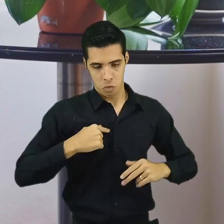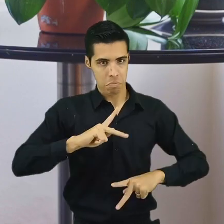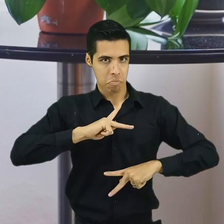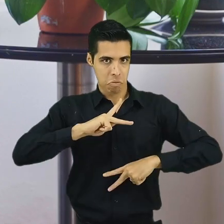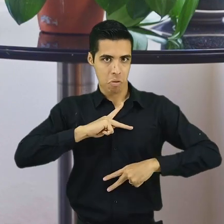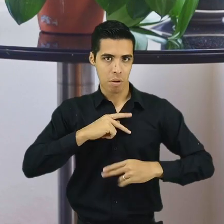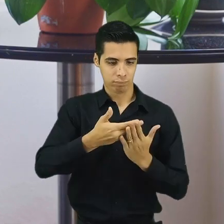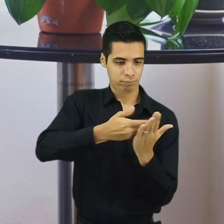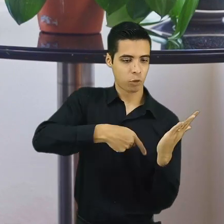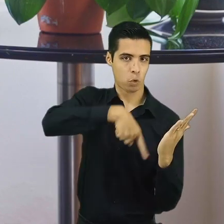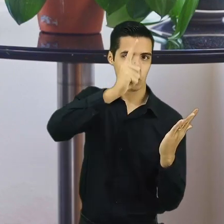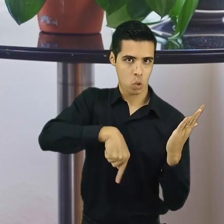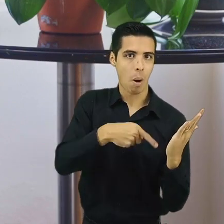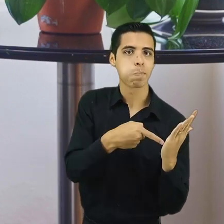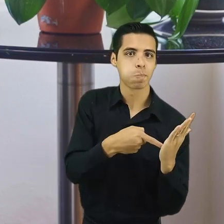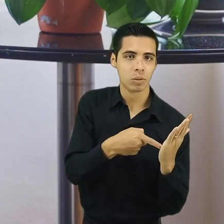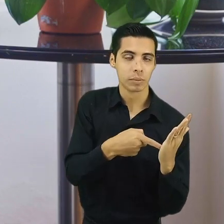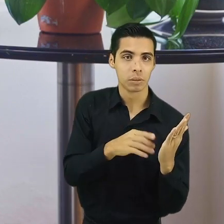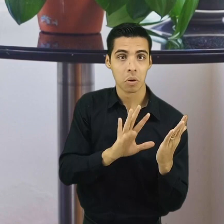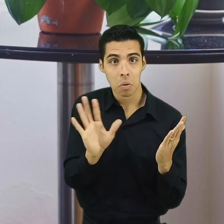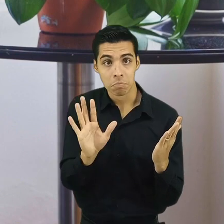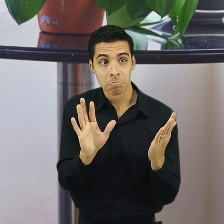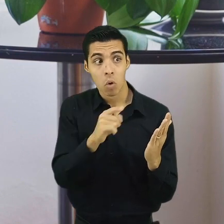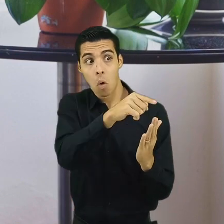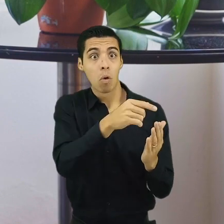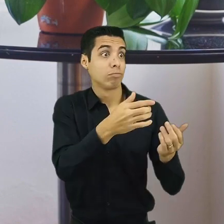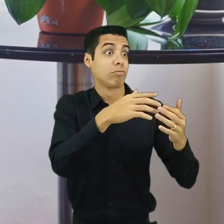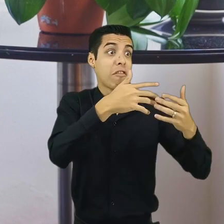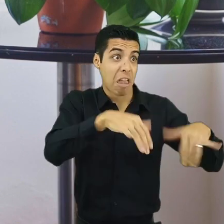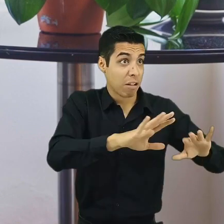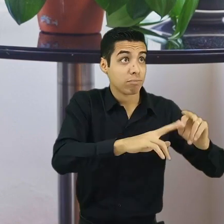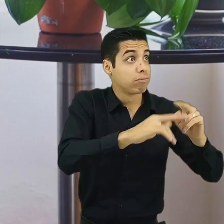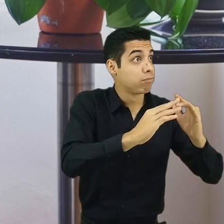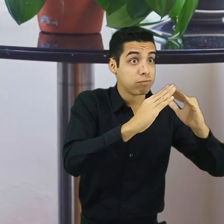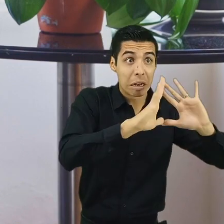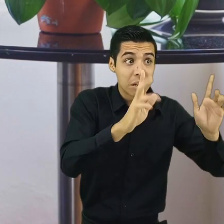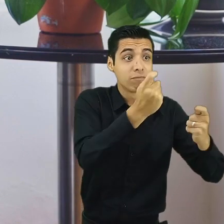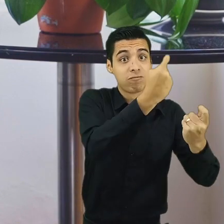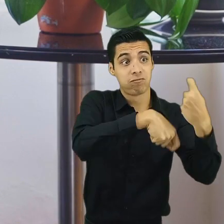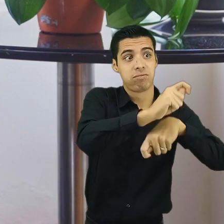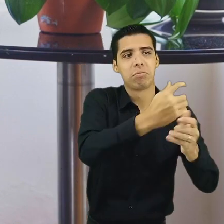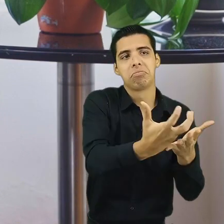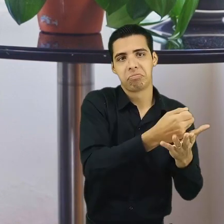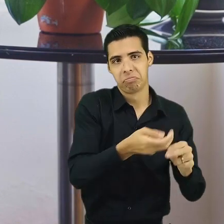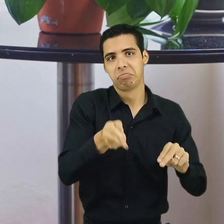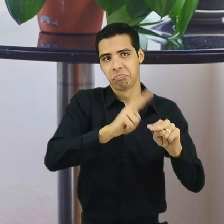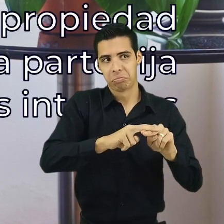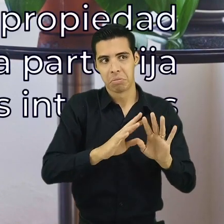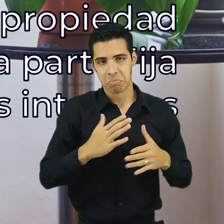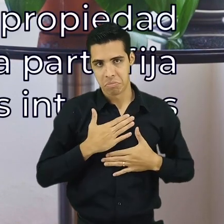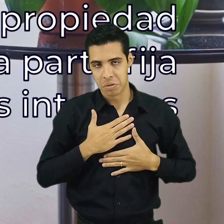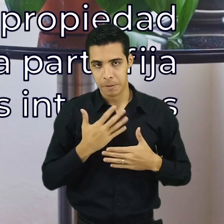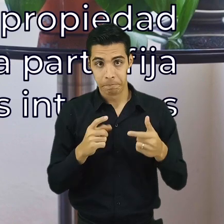recibirá una parte de los ingresos o de las ganancias que generan la propiedad una vez se venda. Y en la segunda es la inversión en deuda. Se basa en invertir en